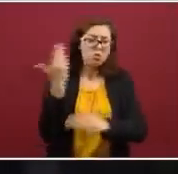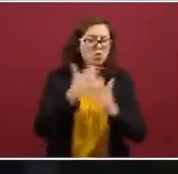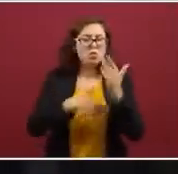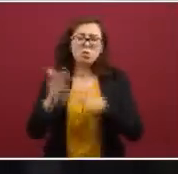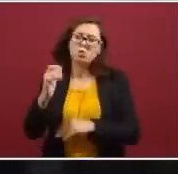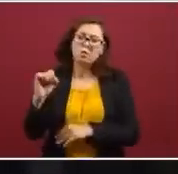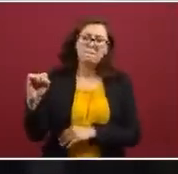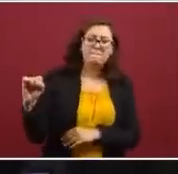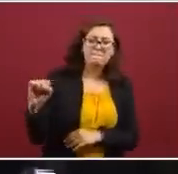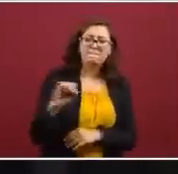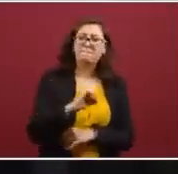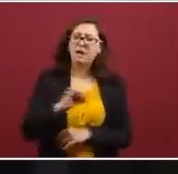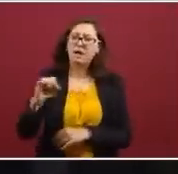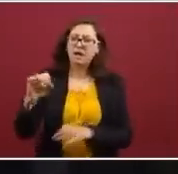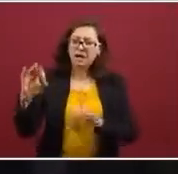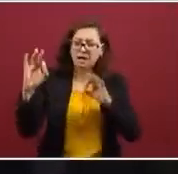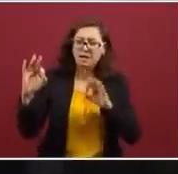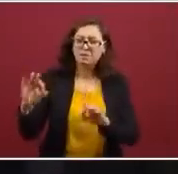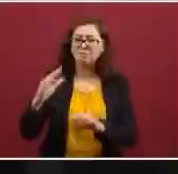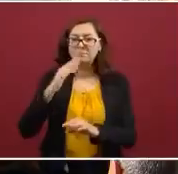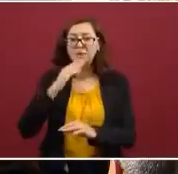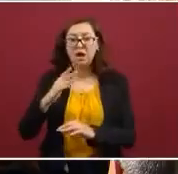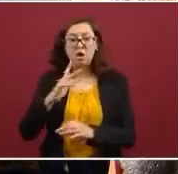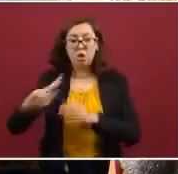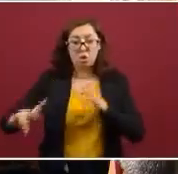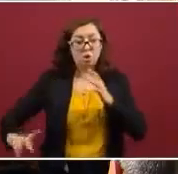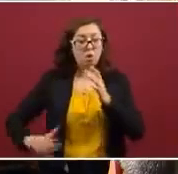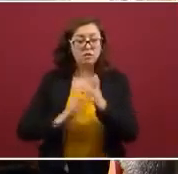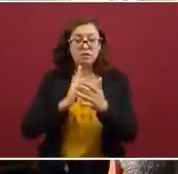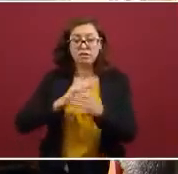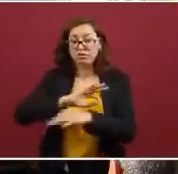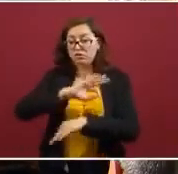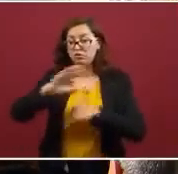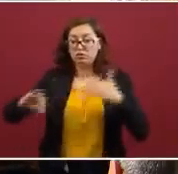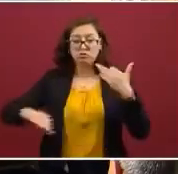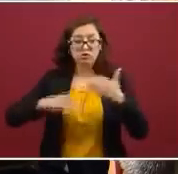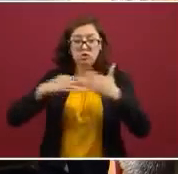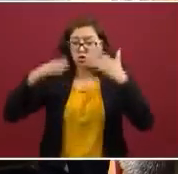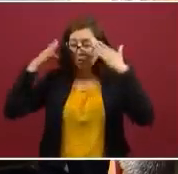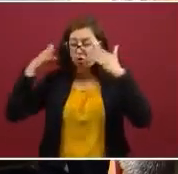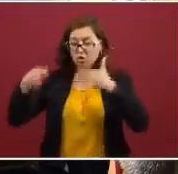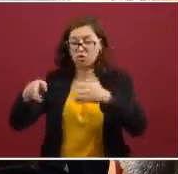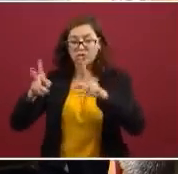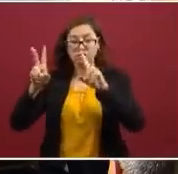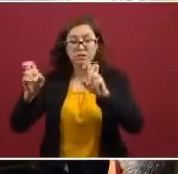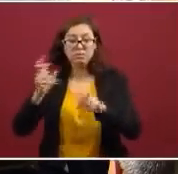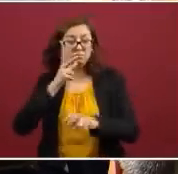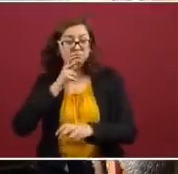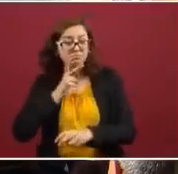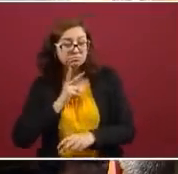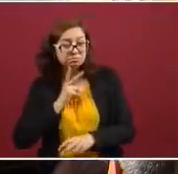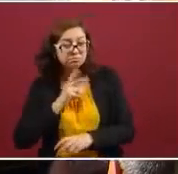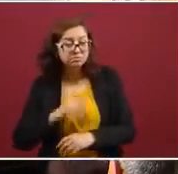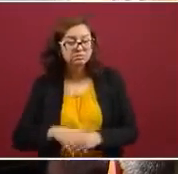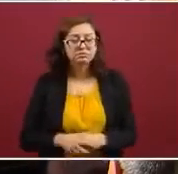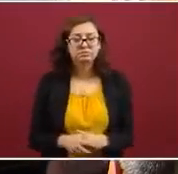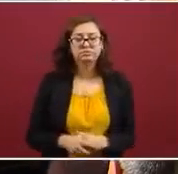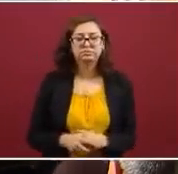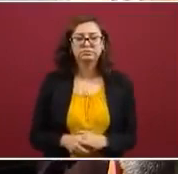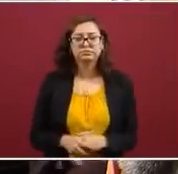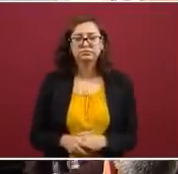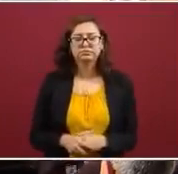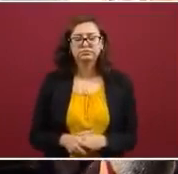nuevamente a este término utilizado en este periodo neoliberal? Miren,